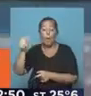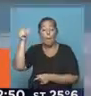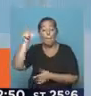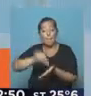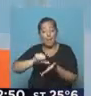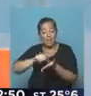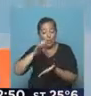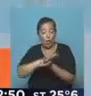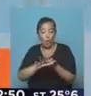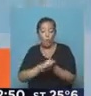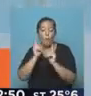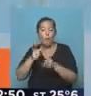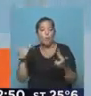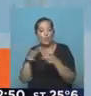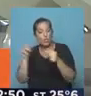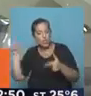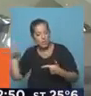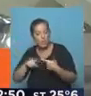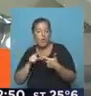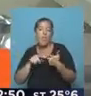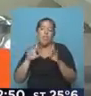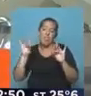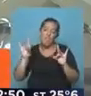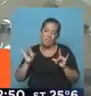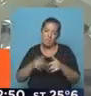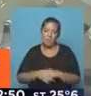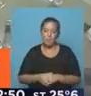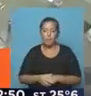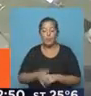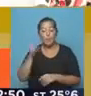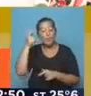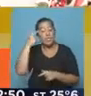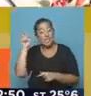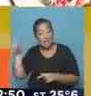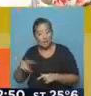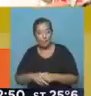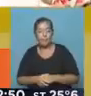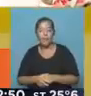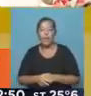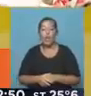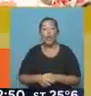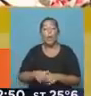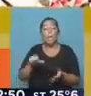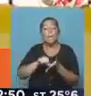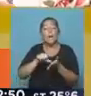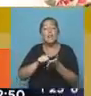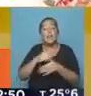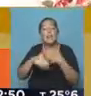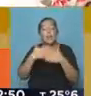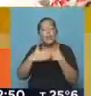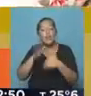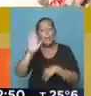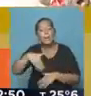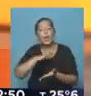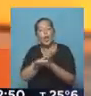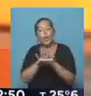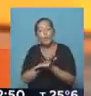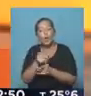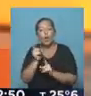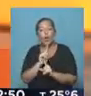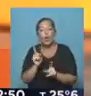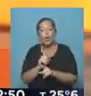china digamos un sistema muy corrupto quiero decir es comp uno pue decir bueno los países más desarrollados son menos corruptos Hasta cierto punto estamos hablando de